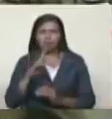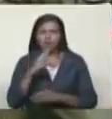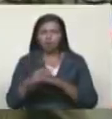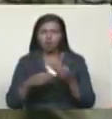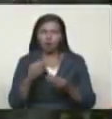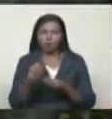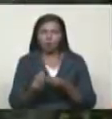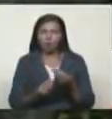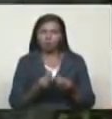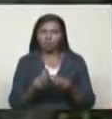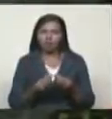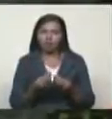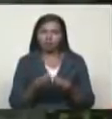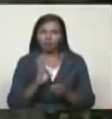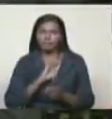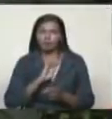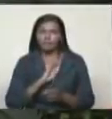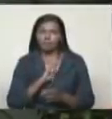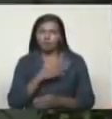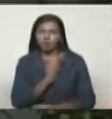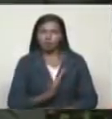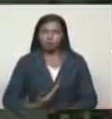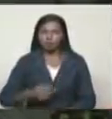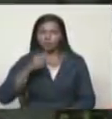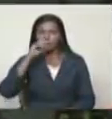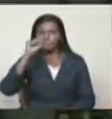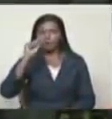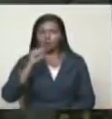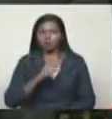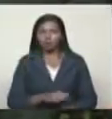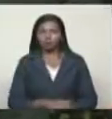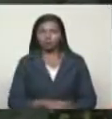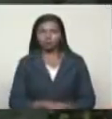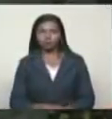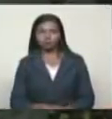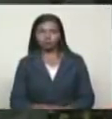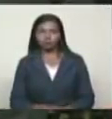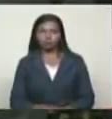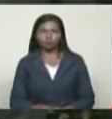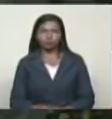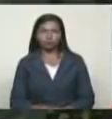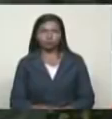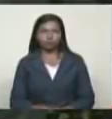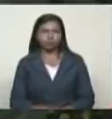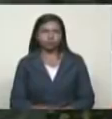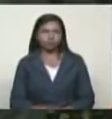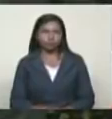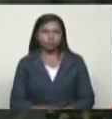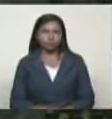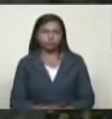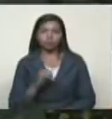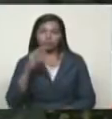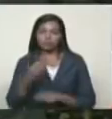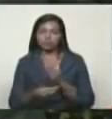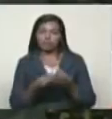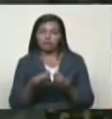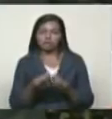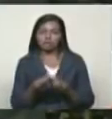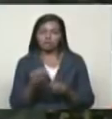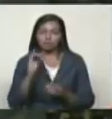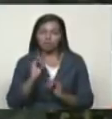que realiza el presidente constitucional de la República Bolivariana de Venezuela, Nicolás Maduro Moros, es parte de